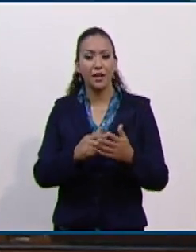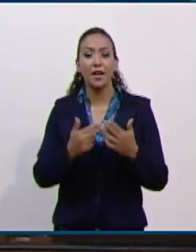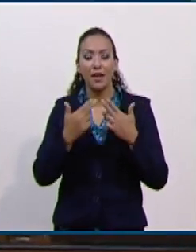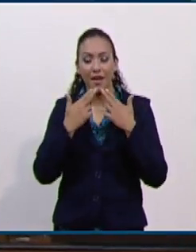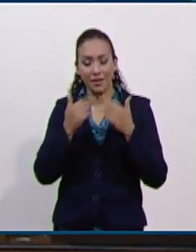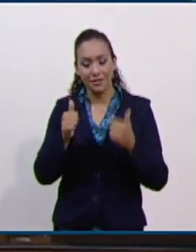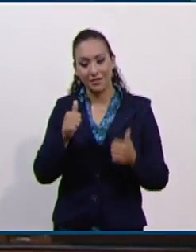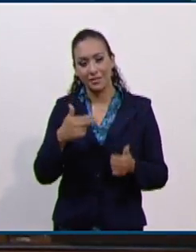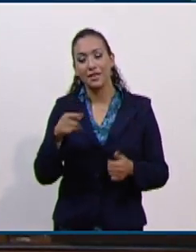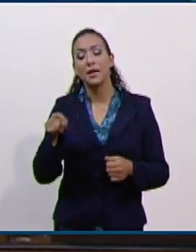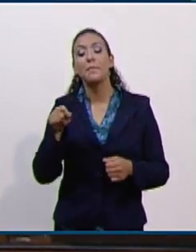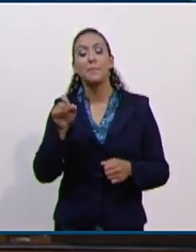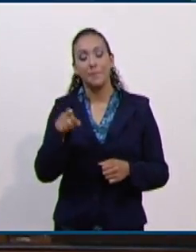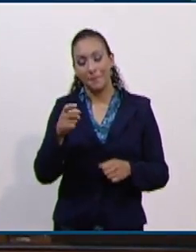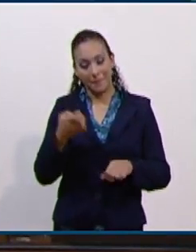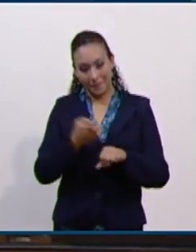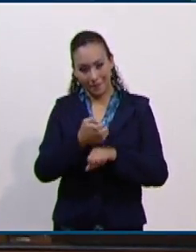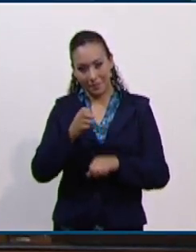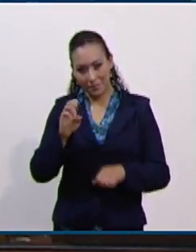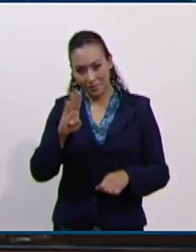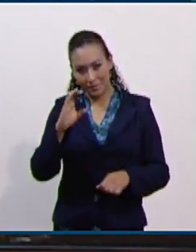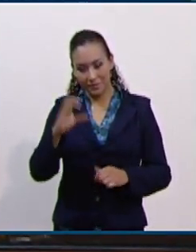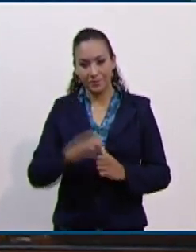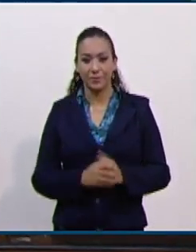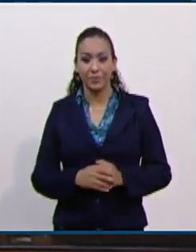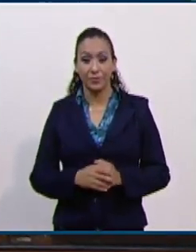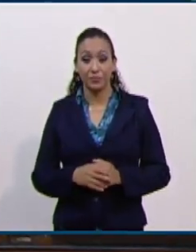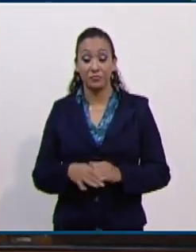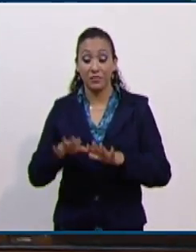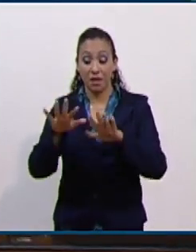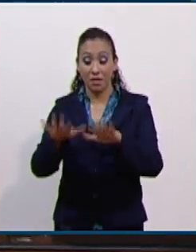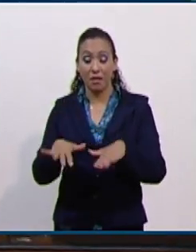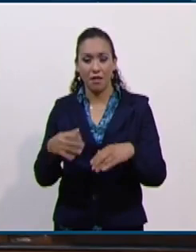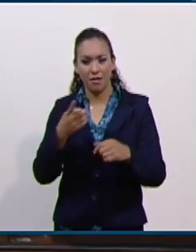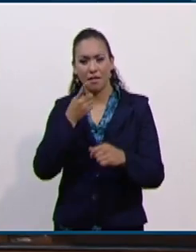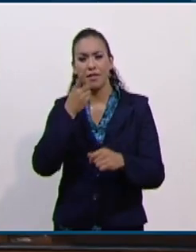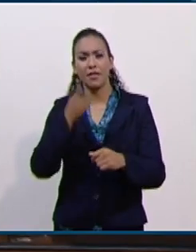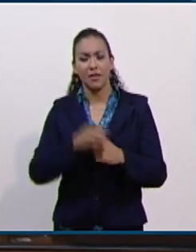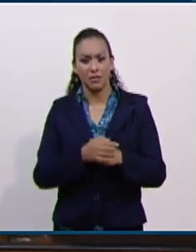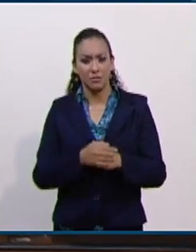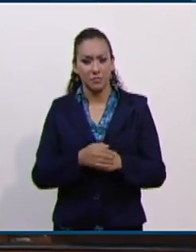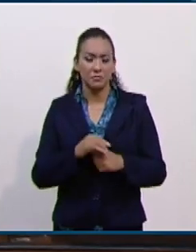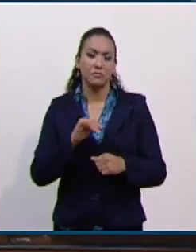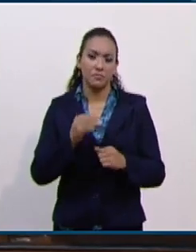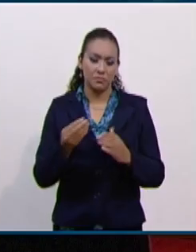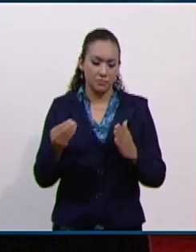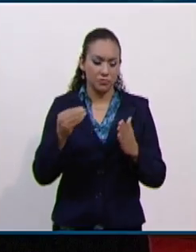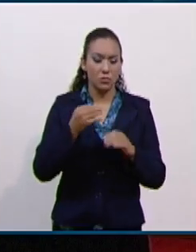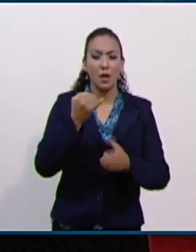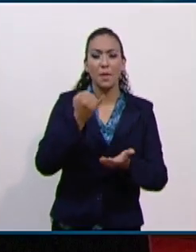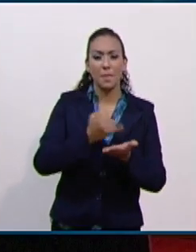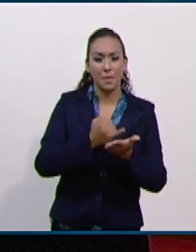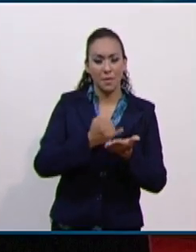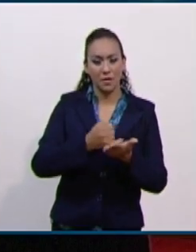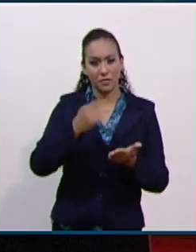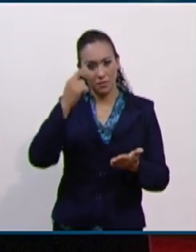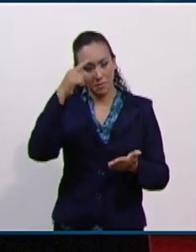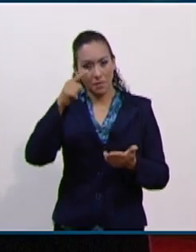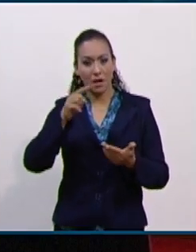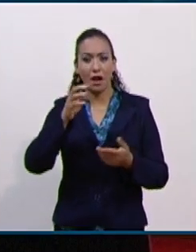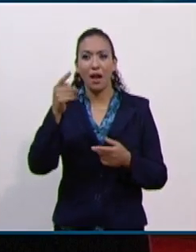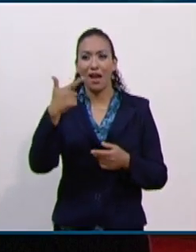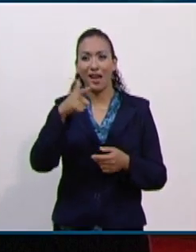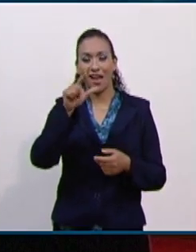de este estado. El Pleno determinó que al regular el impuesto ambiental por la emisión de gases a